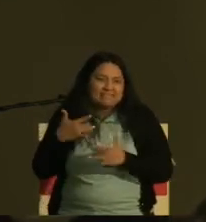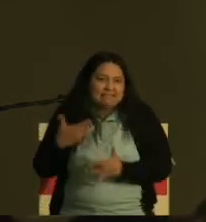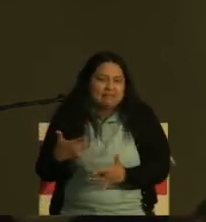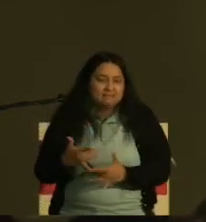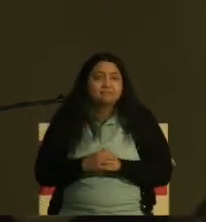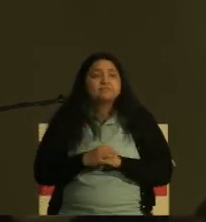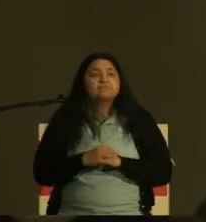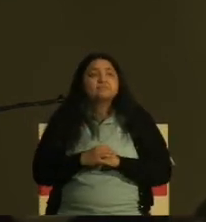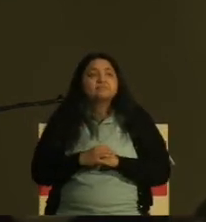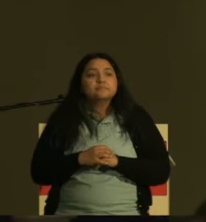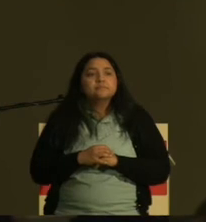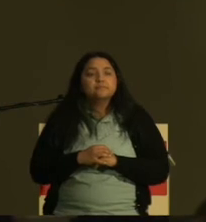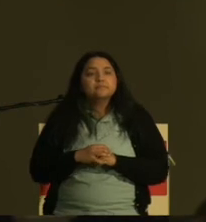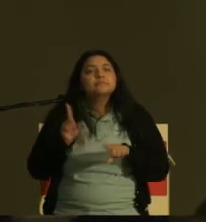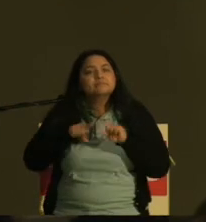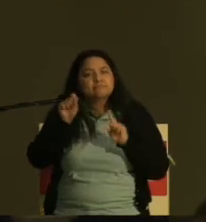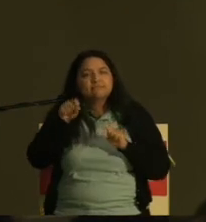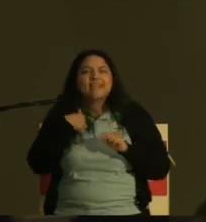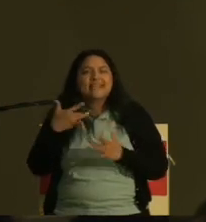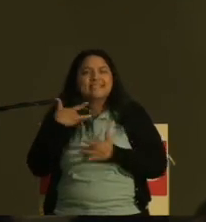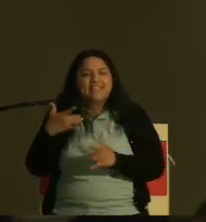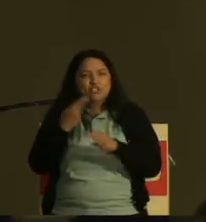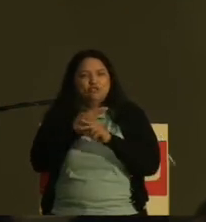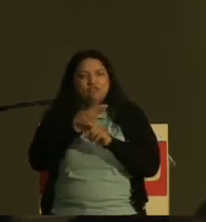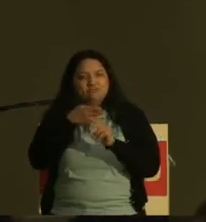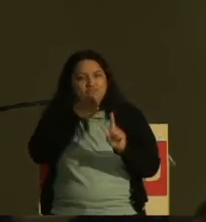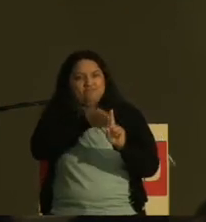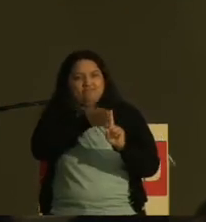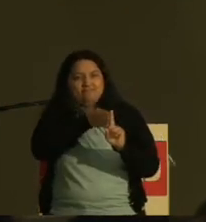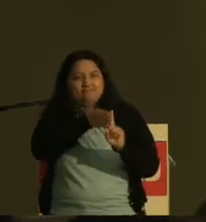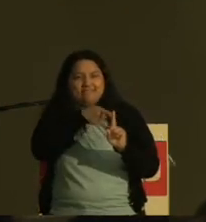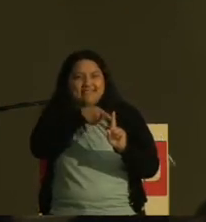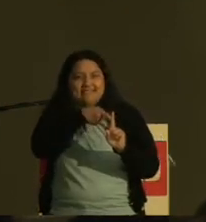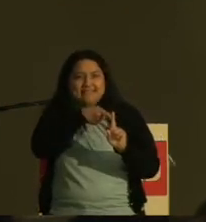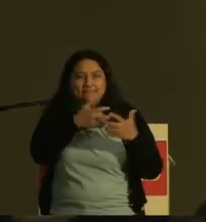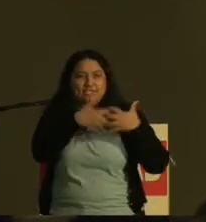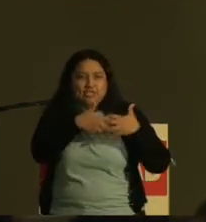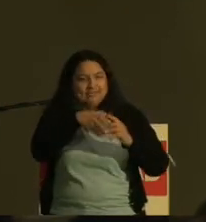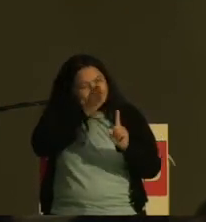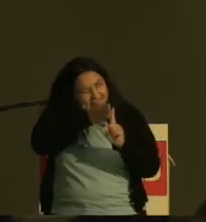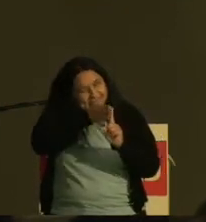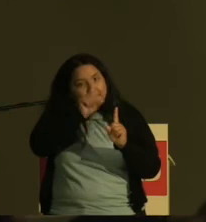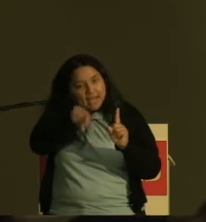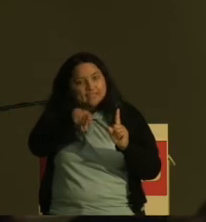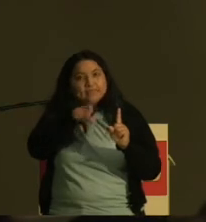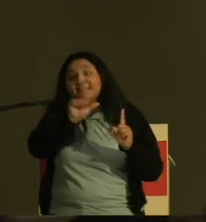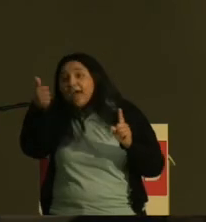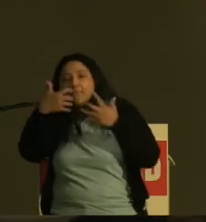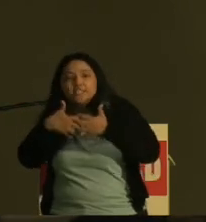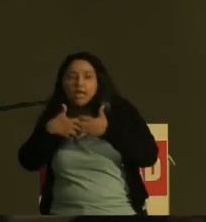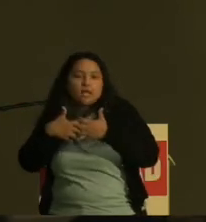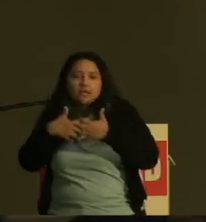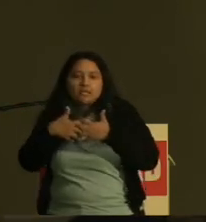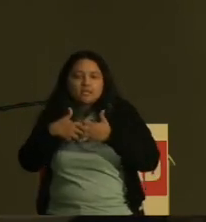Pero sí me volví dependiente de un solo objeto, que es esta máquina, porque tiene que ser esa y no otra. Yo no podría ir ahora... ¿Y